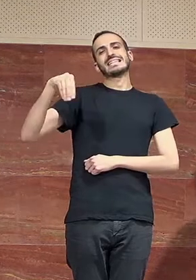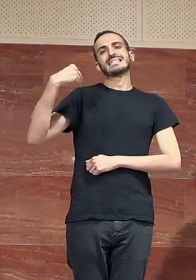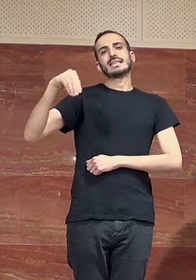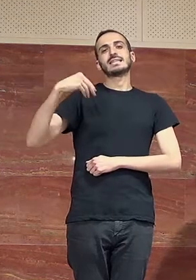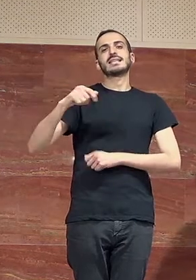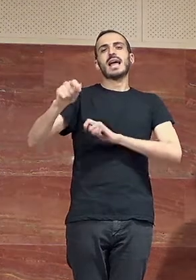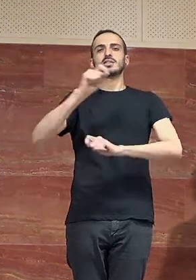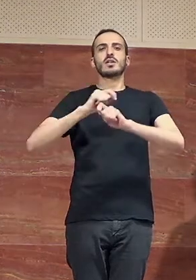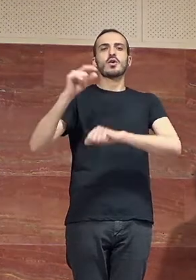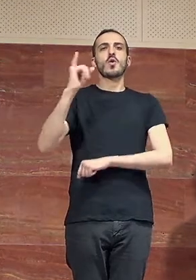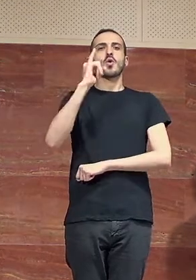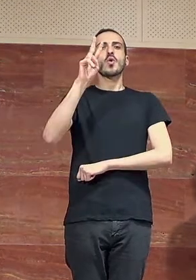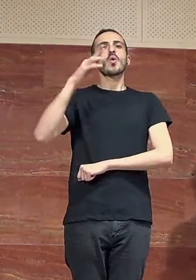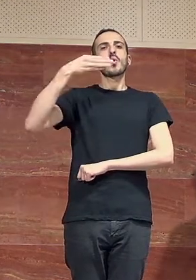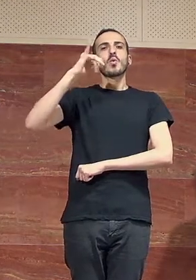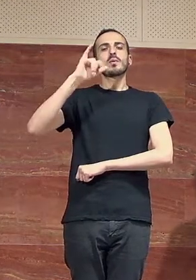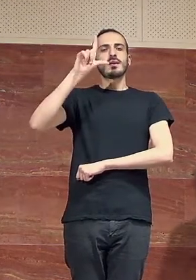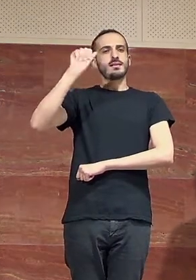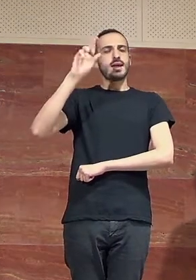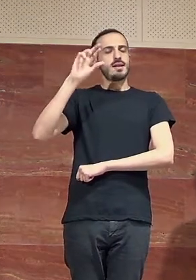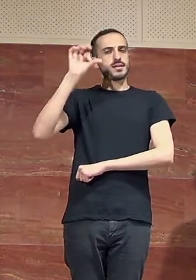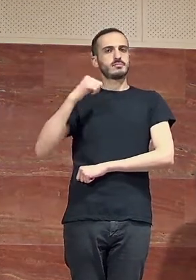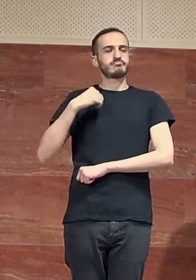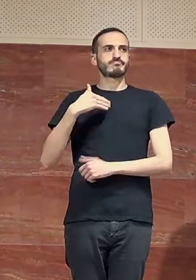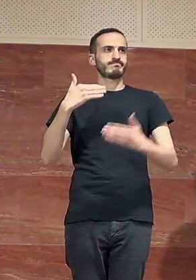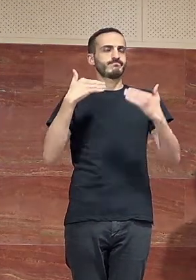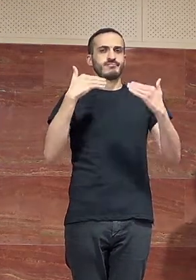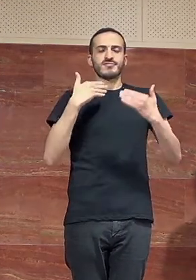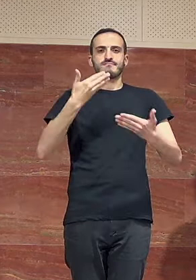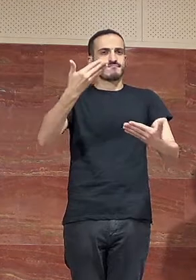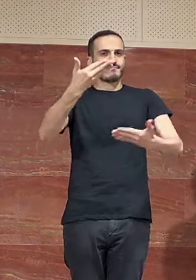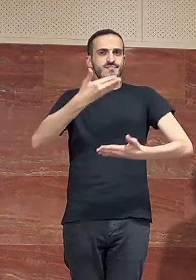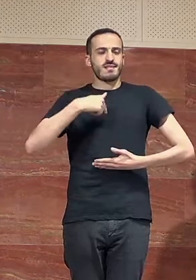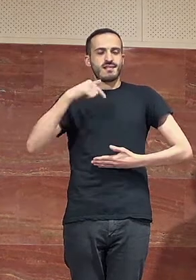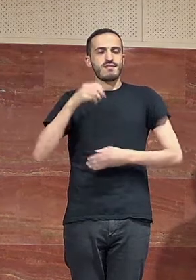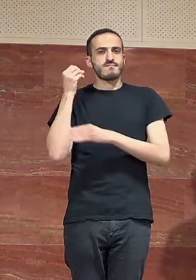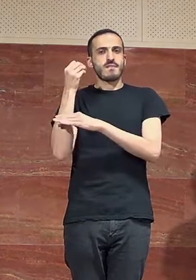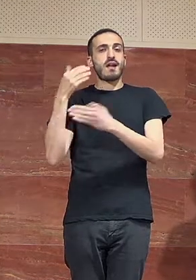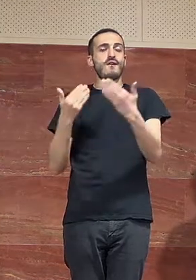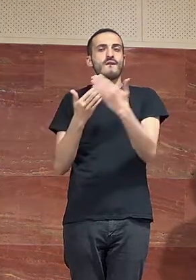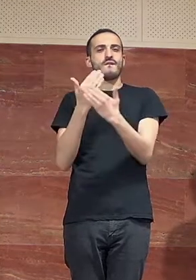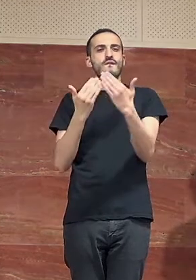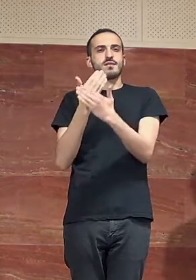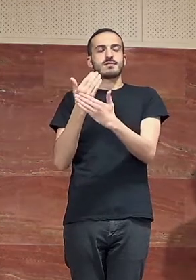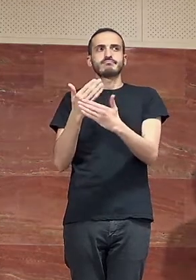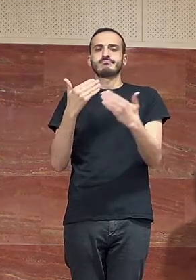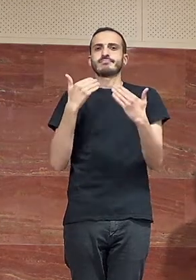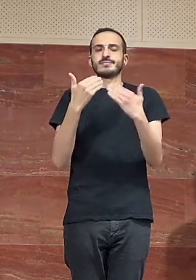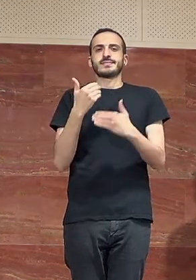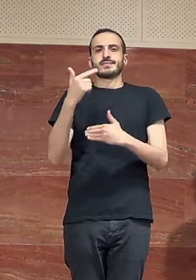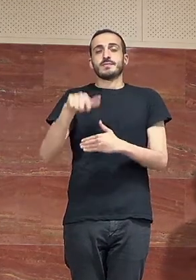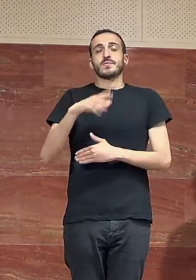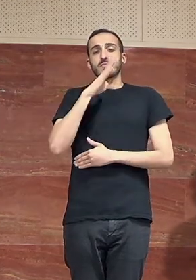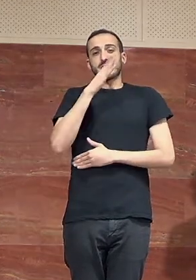Jubilares y quiero agradecer, naturalmente, que nos hayan invitado a esta conferencia y también quiero agradecer a los ponentes anteriores que